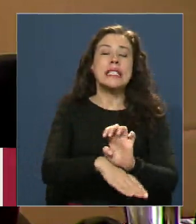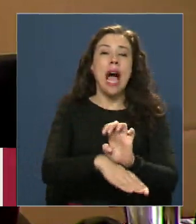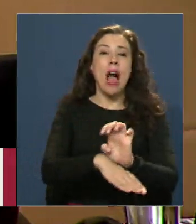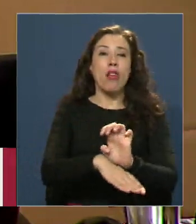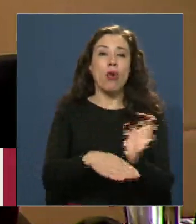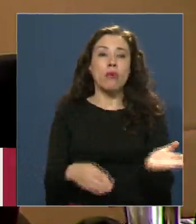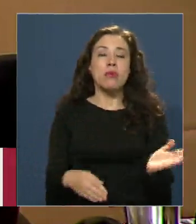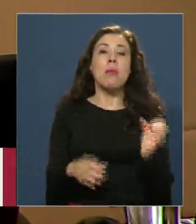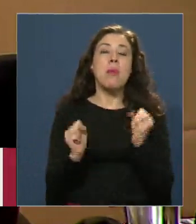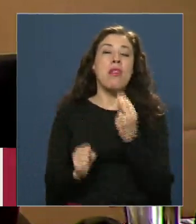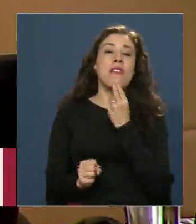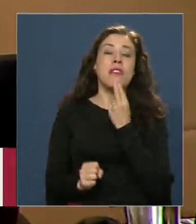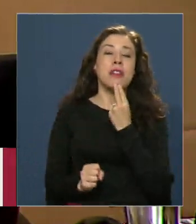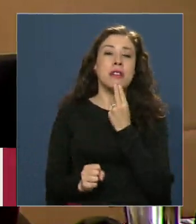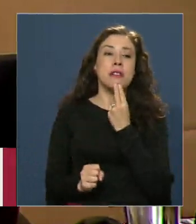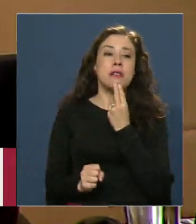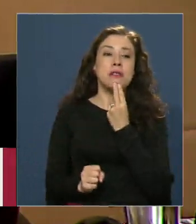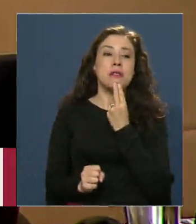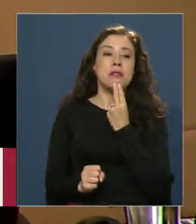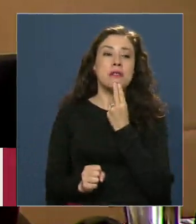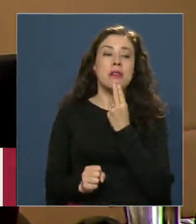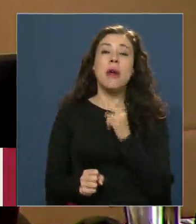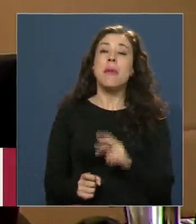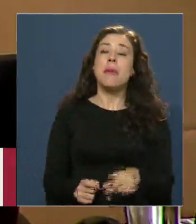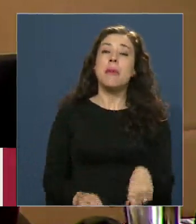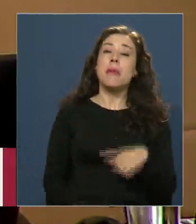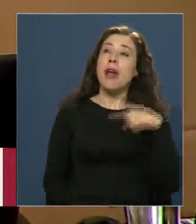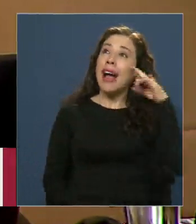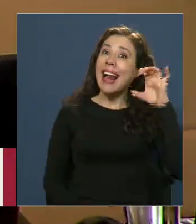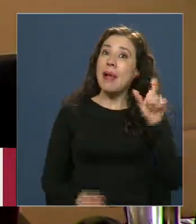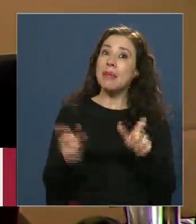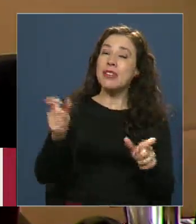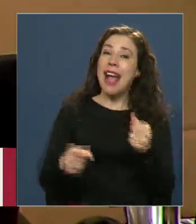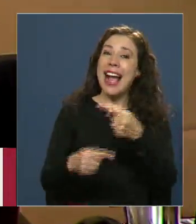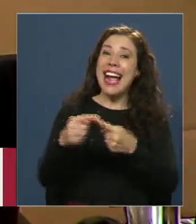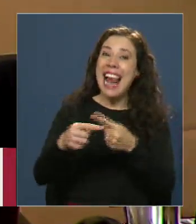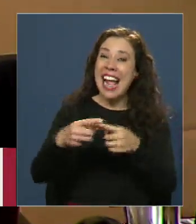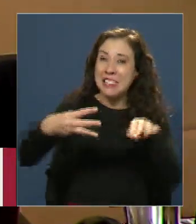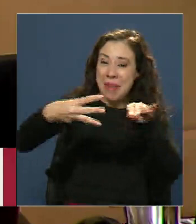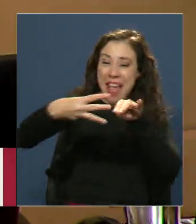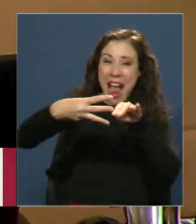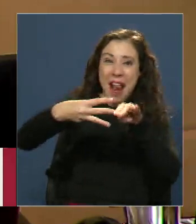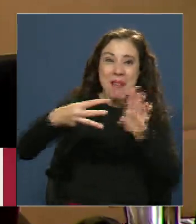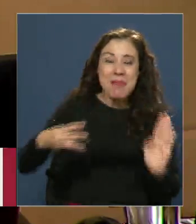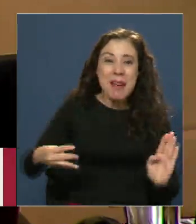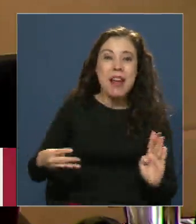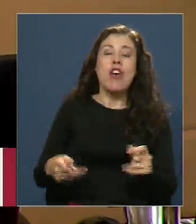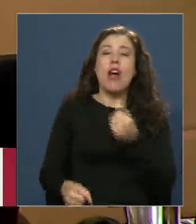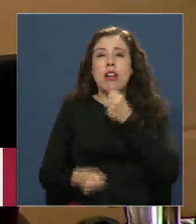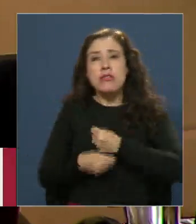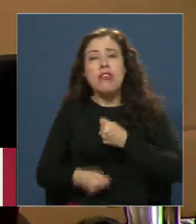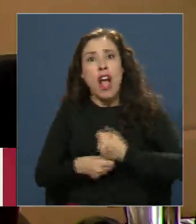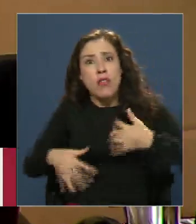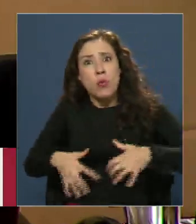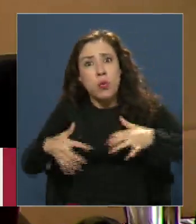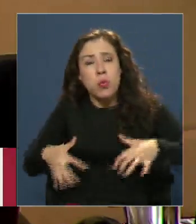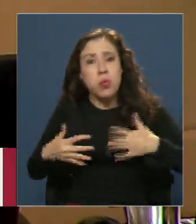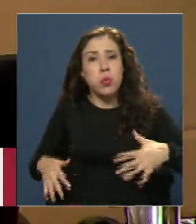poder subsistir. Y los que creemos en la clase media, que es una clase trabajadora, emprendedora, que